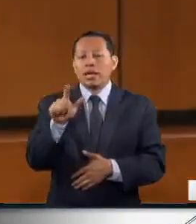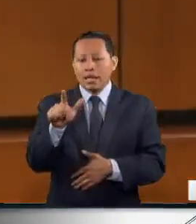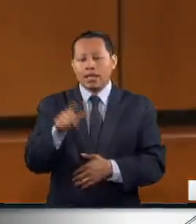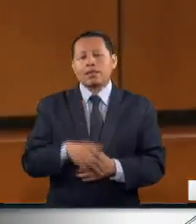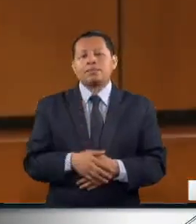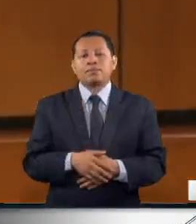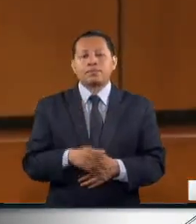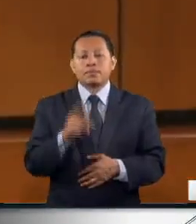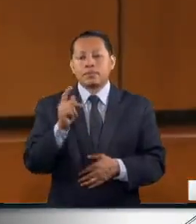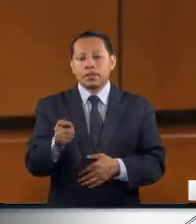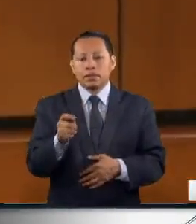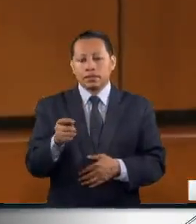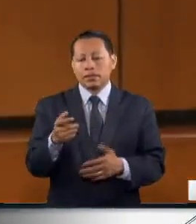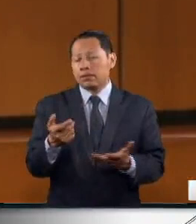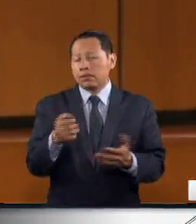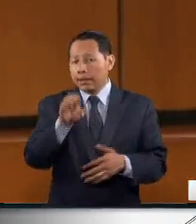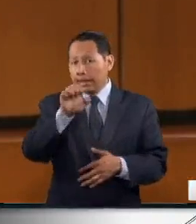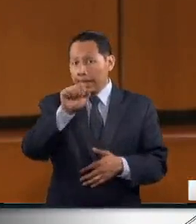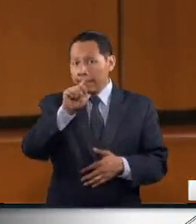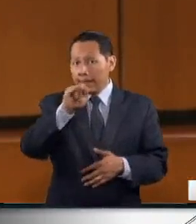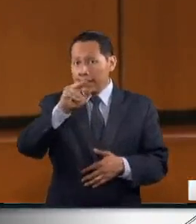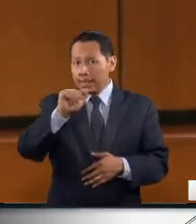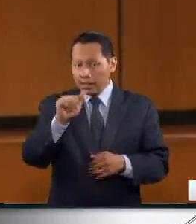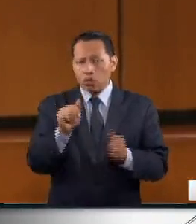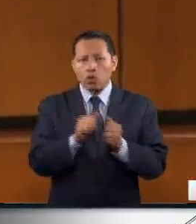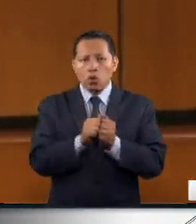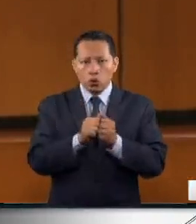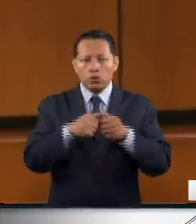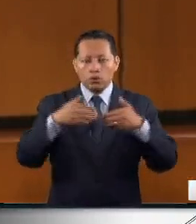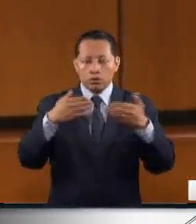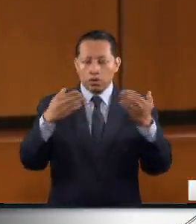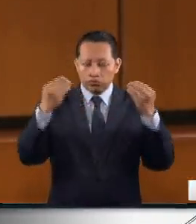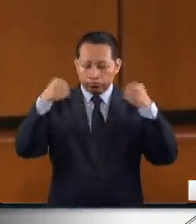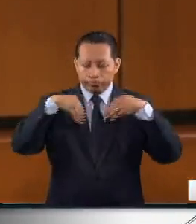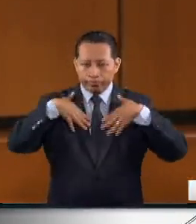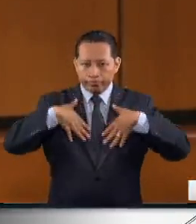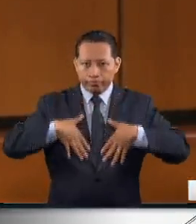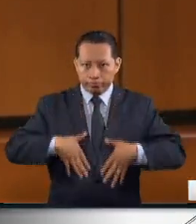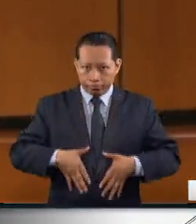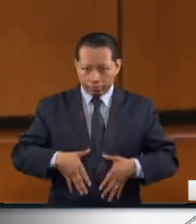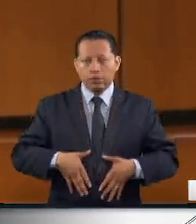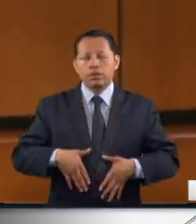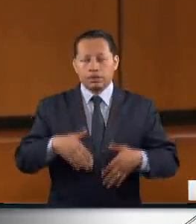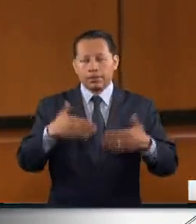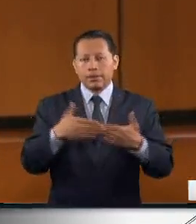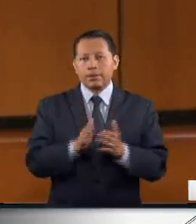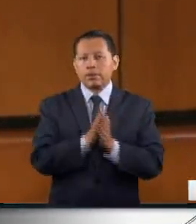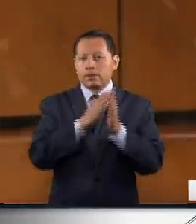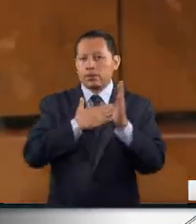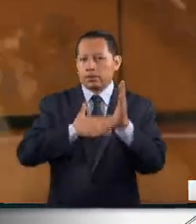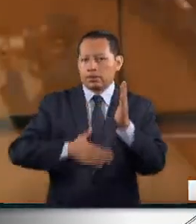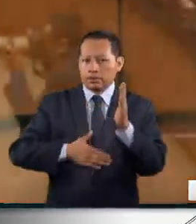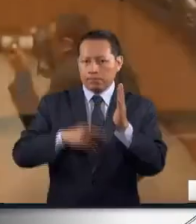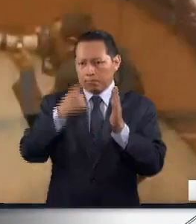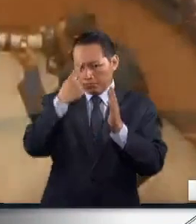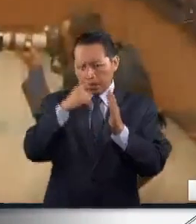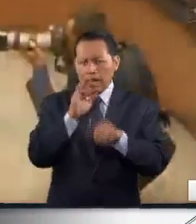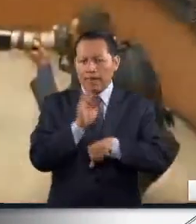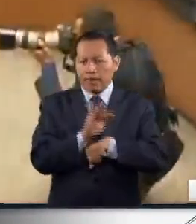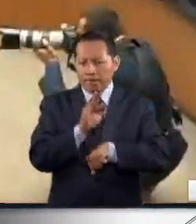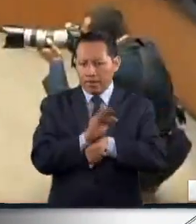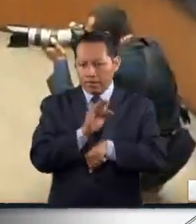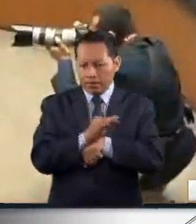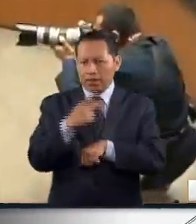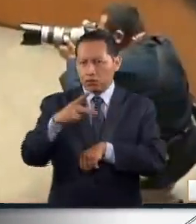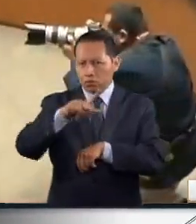ético venir con la piel de demócrata a defender su permanencia en el cargo para ganar